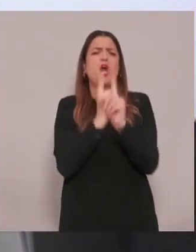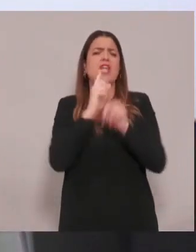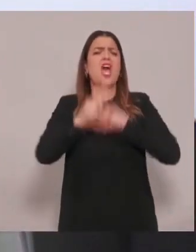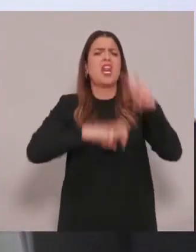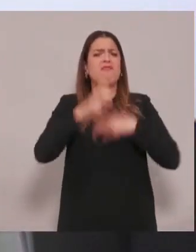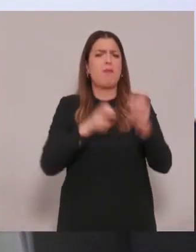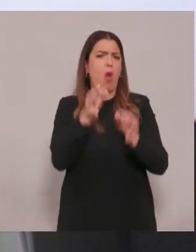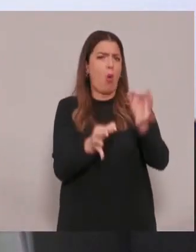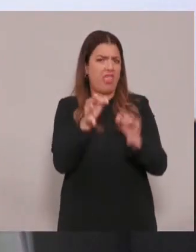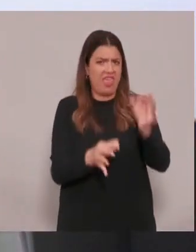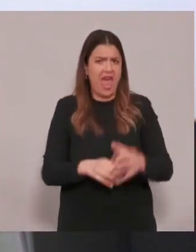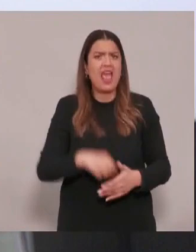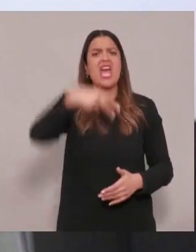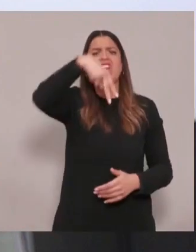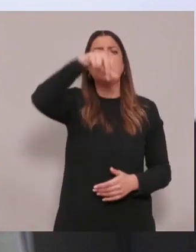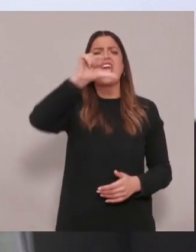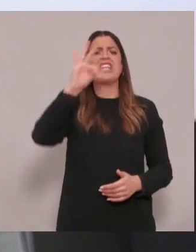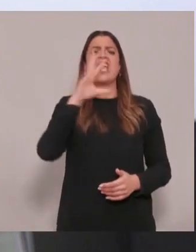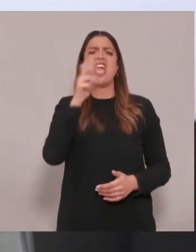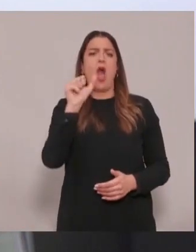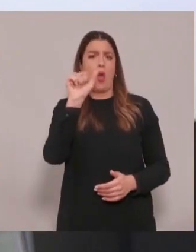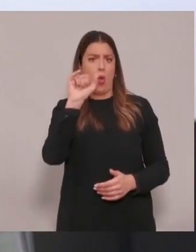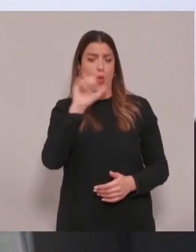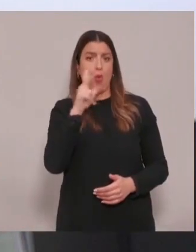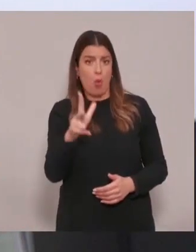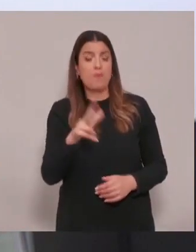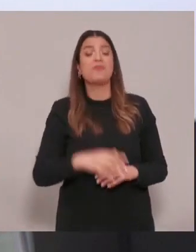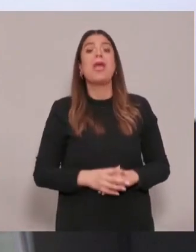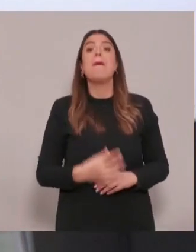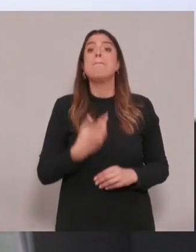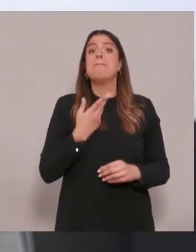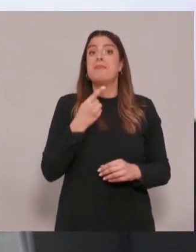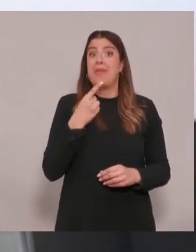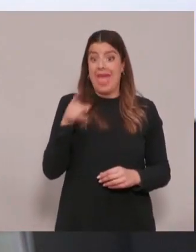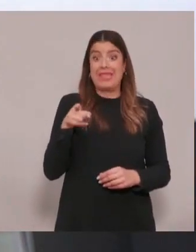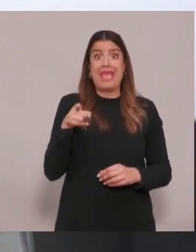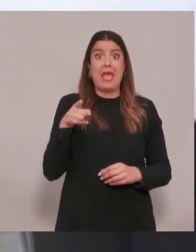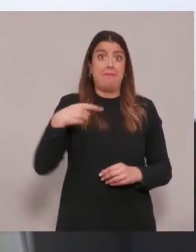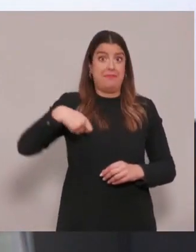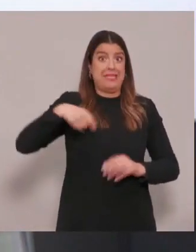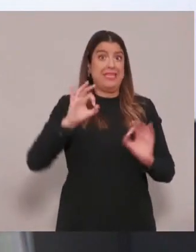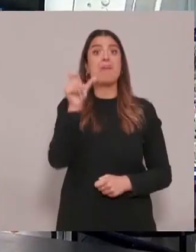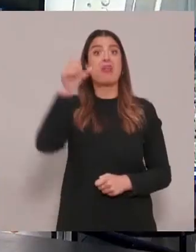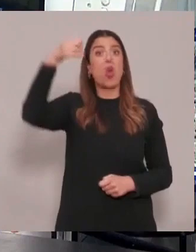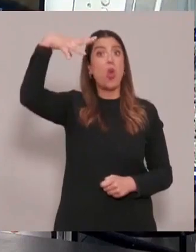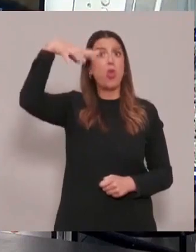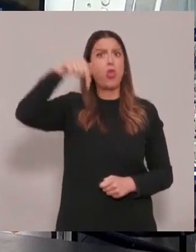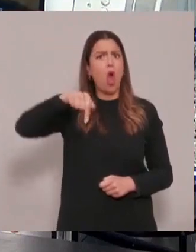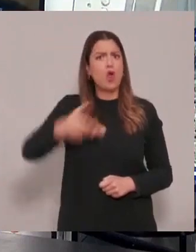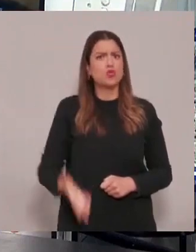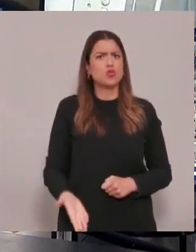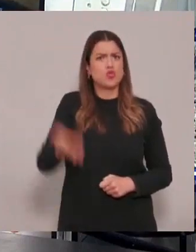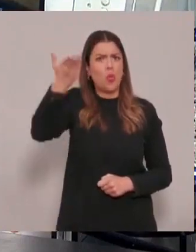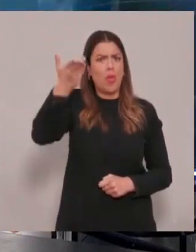democracia el líder israelí ha despedido a su ministro de defensa por desafiar su plan de reforma judicial ante